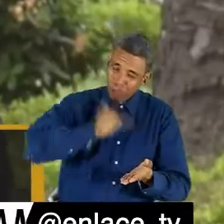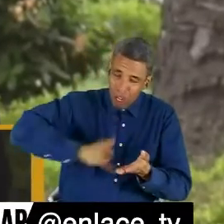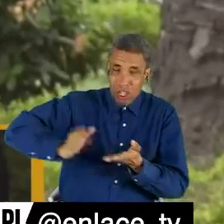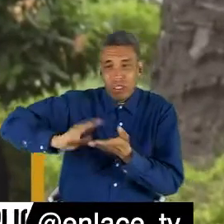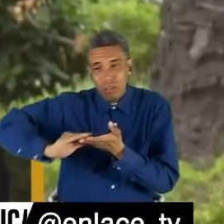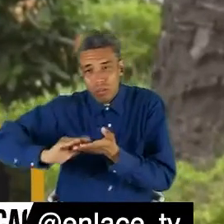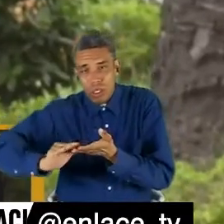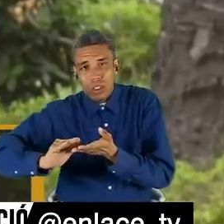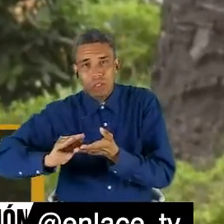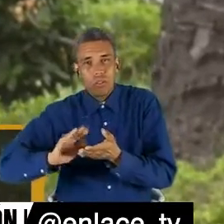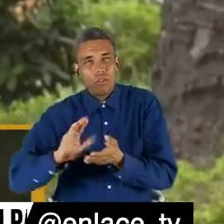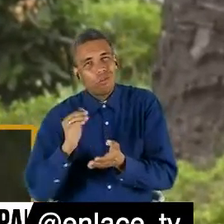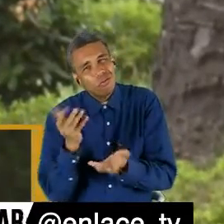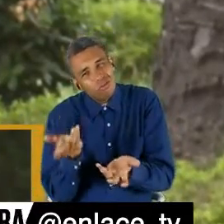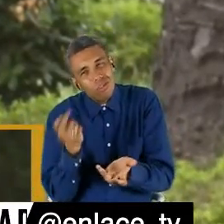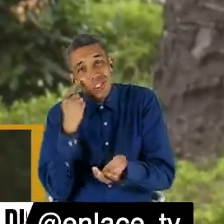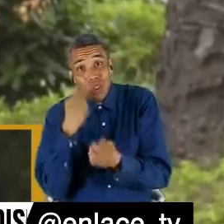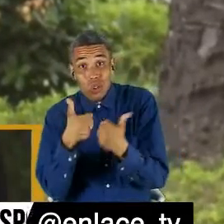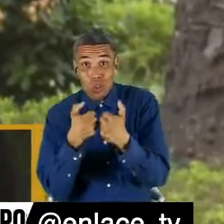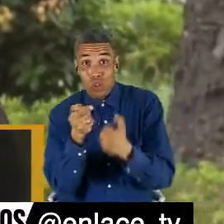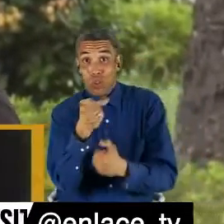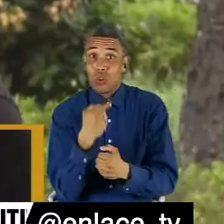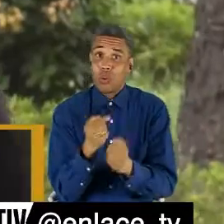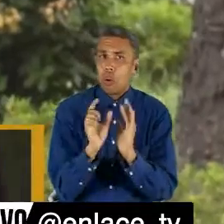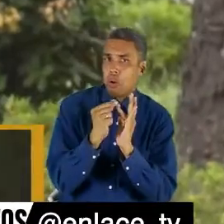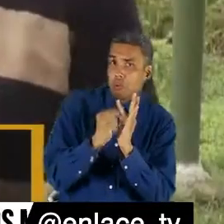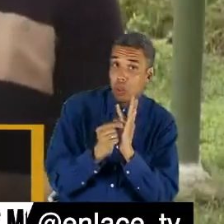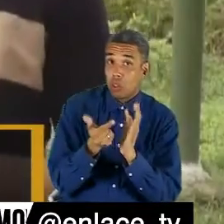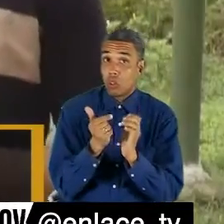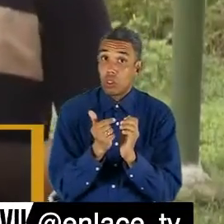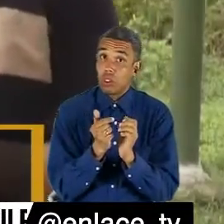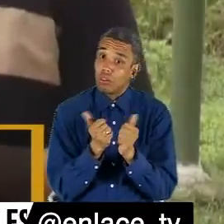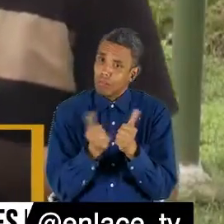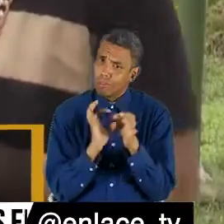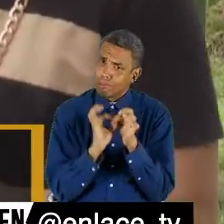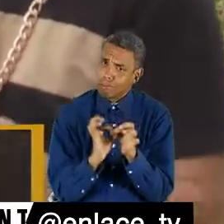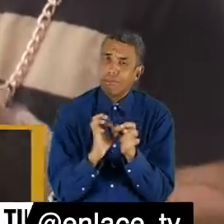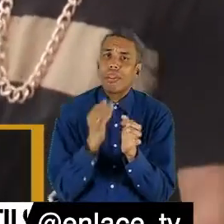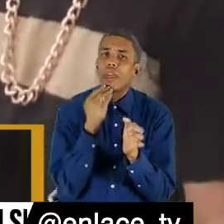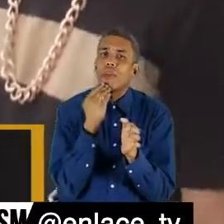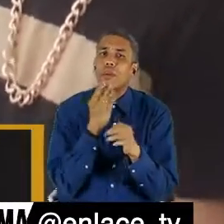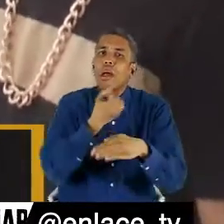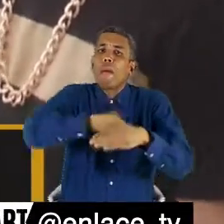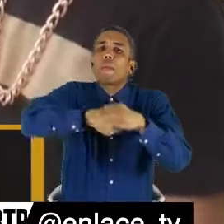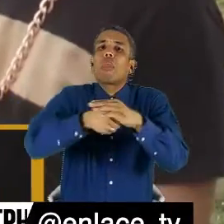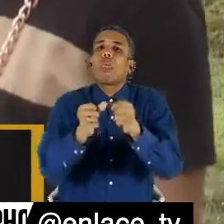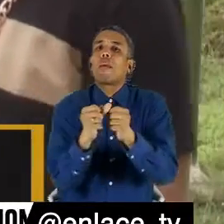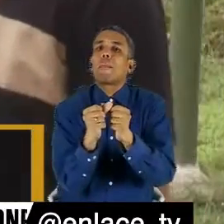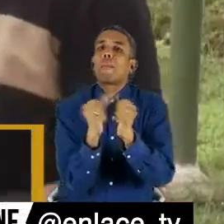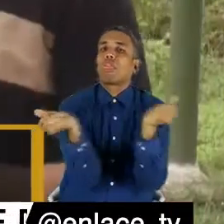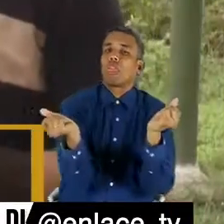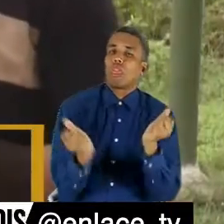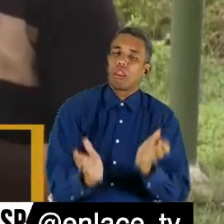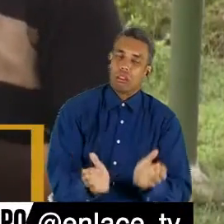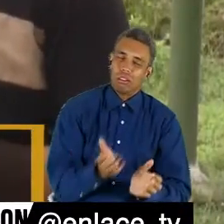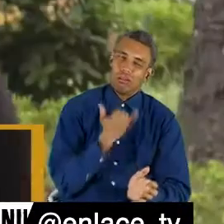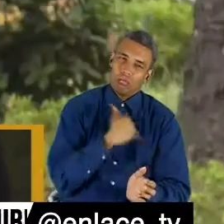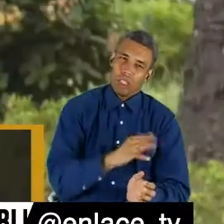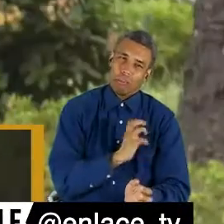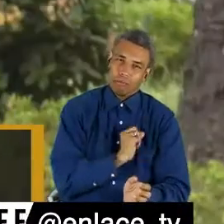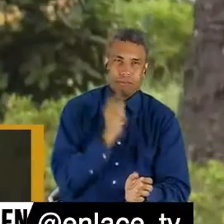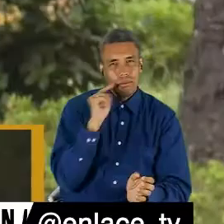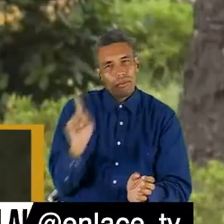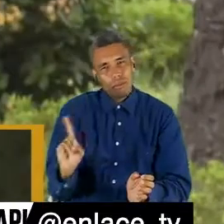no se dañen estas bonitas relaciones y que después estemos arrepentidos. Jay Brahman combina su afición a la literatura con la música.